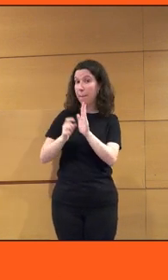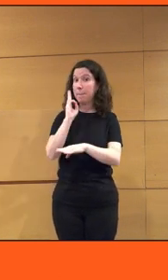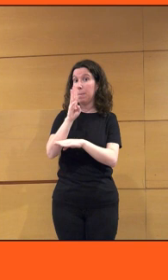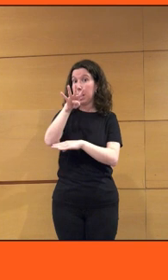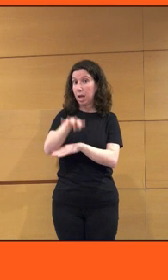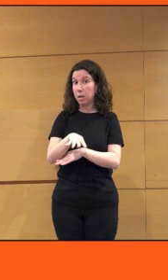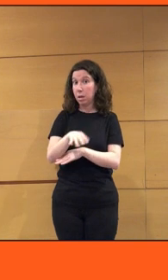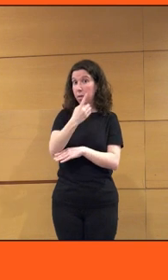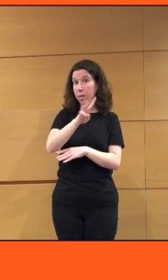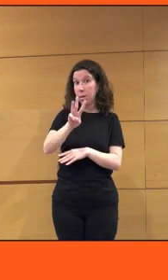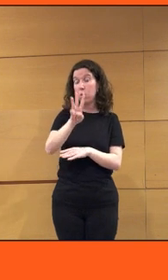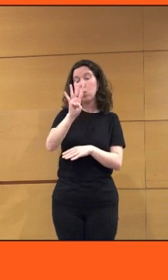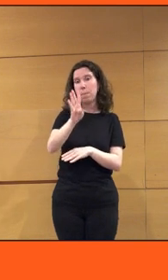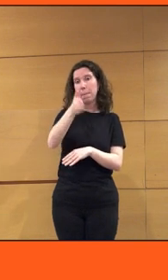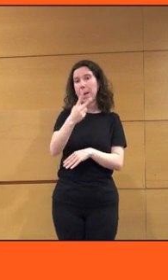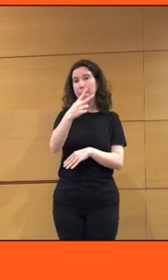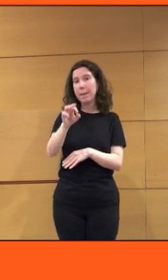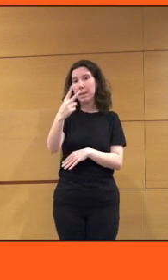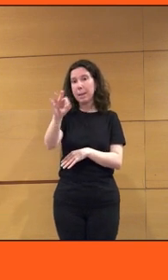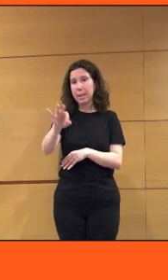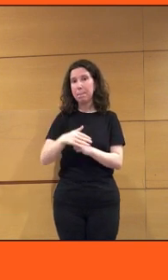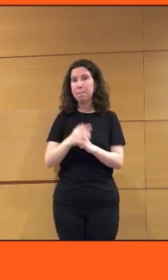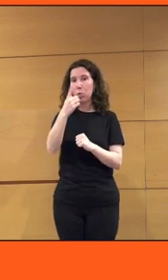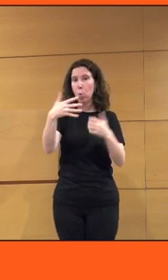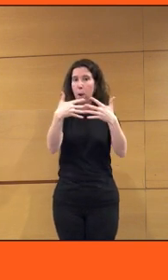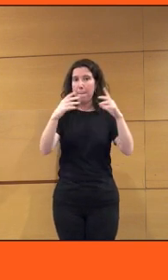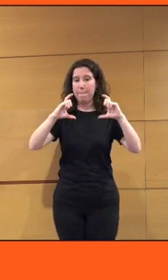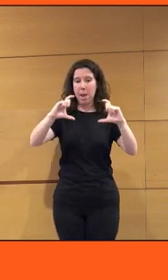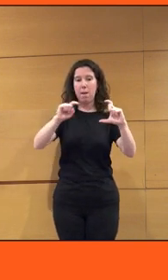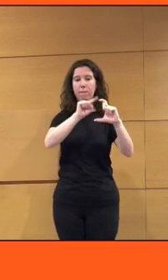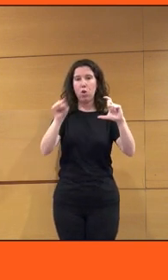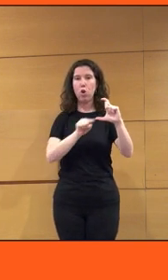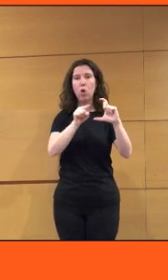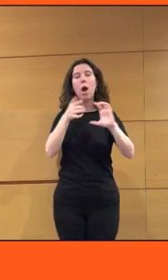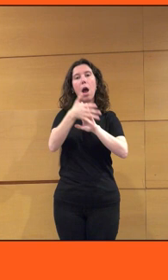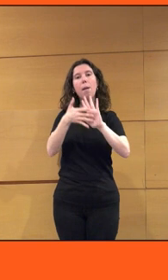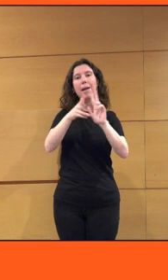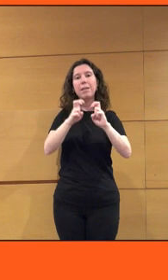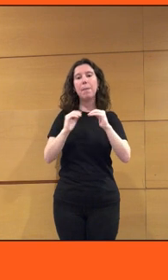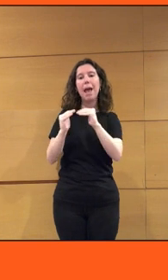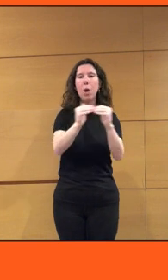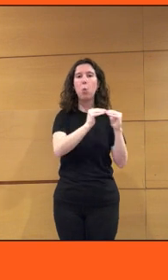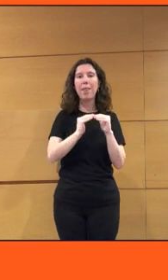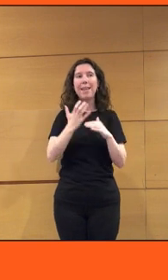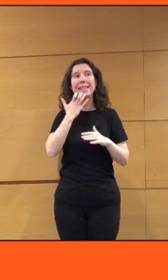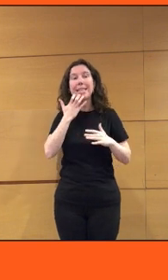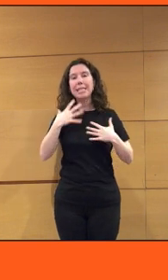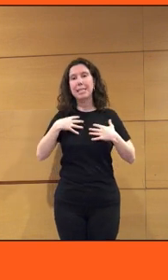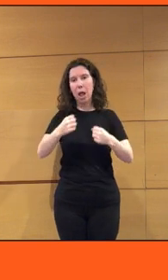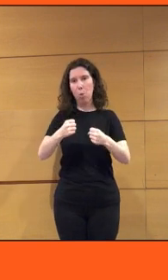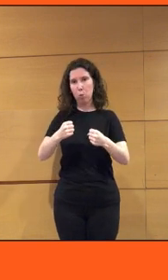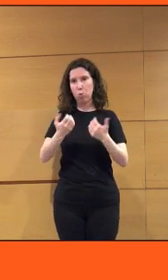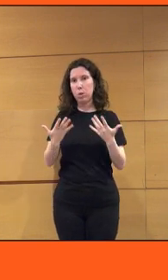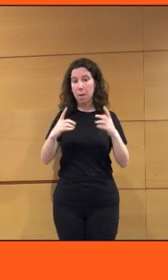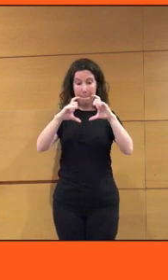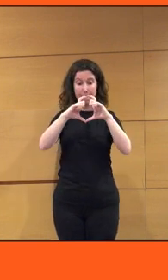Cataluña, la ley 19-2020, solo un párrafo que habla sobre la igualdad en temas de salud. Todo ese párrafo es